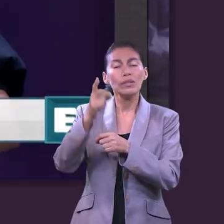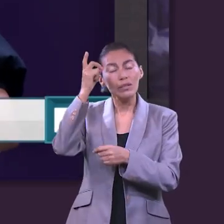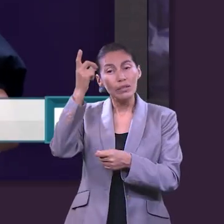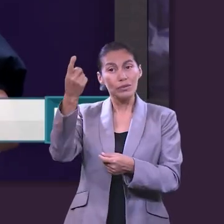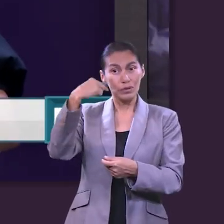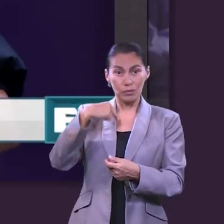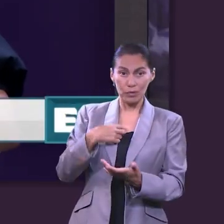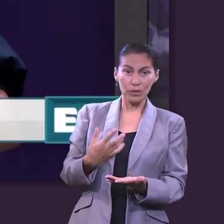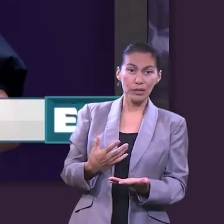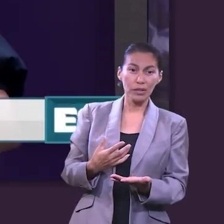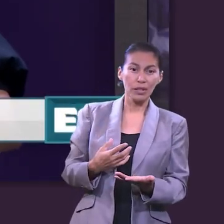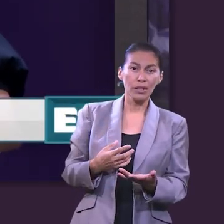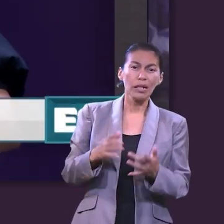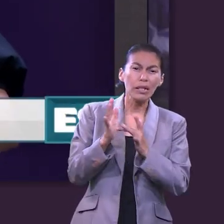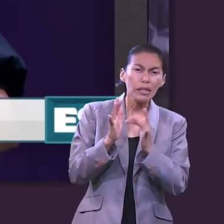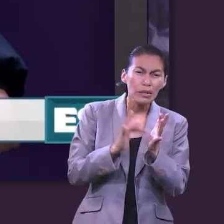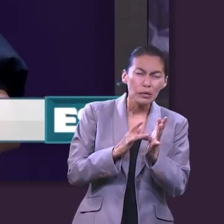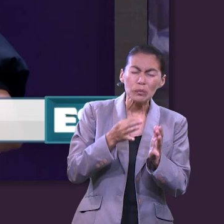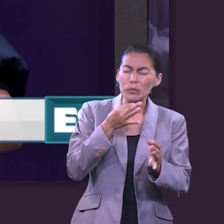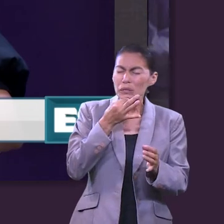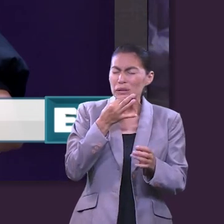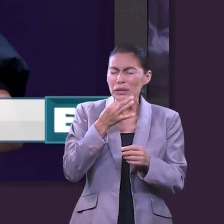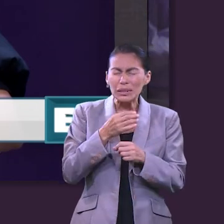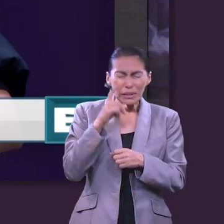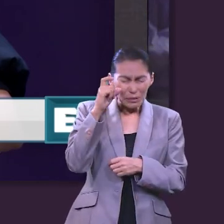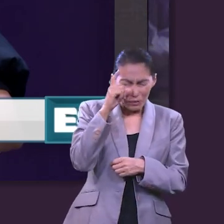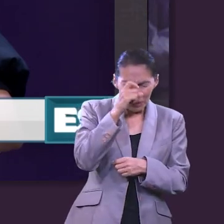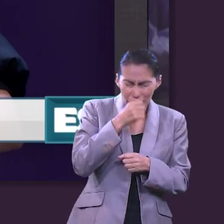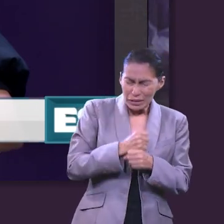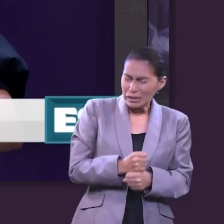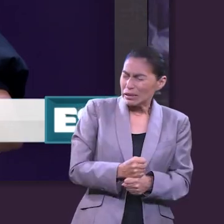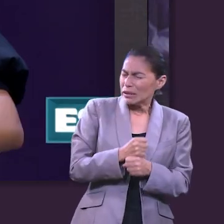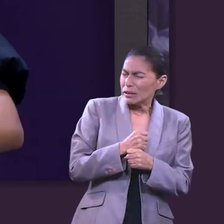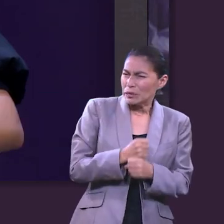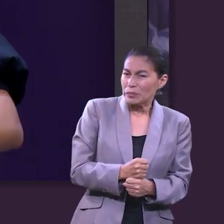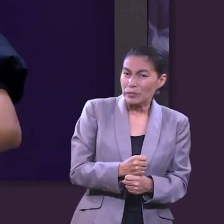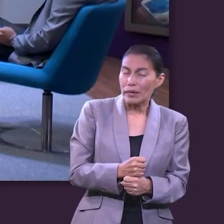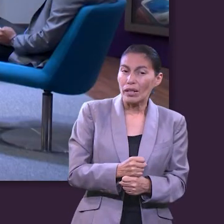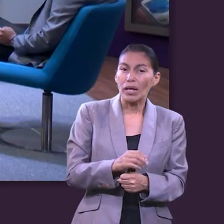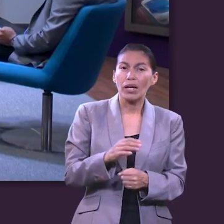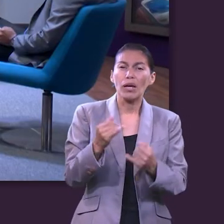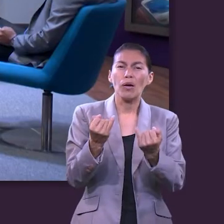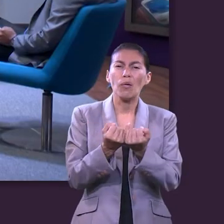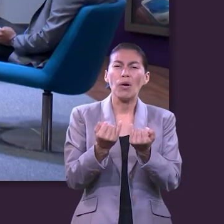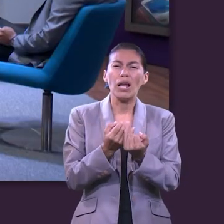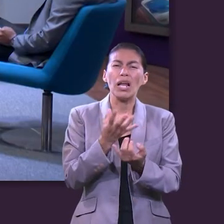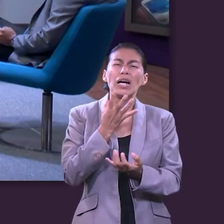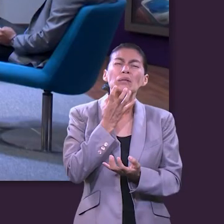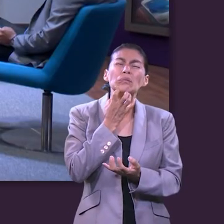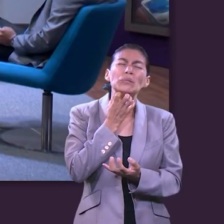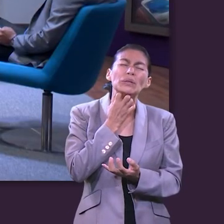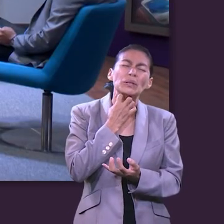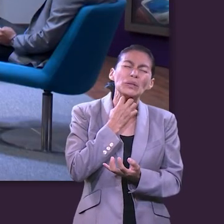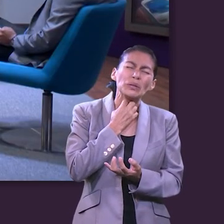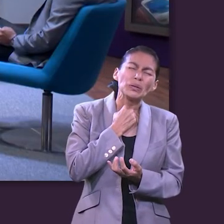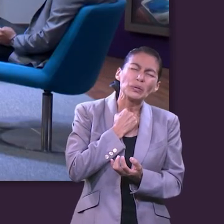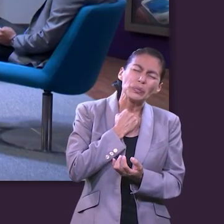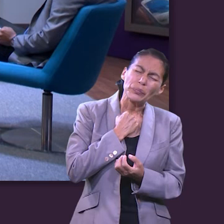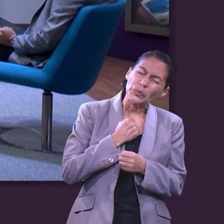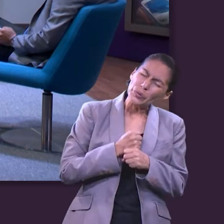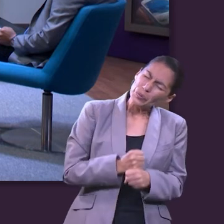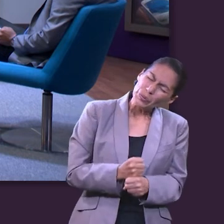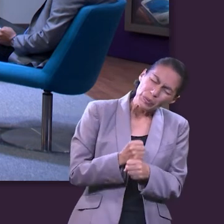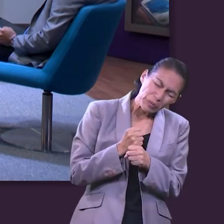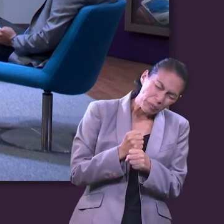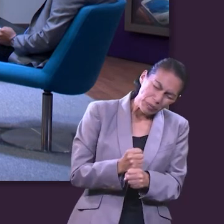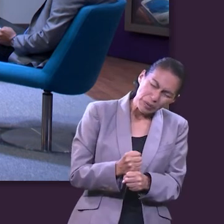vida. y Jesús estaba pasando por un momento muy difícil y él mismo lo dice, no un trago amargo, pero al